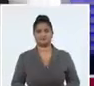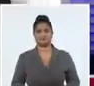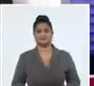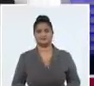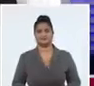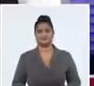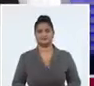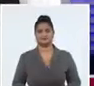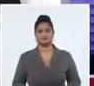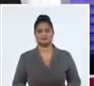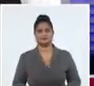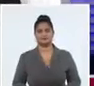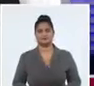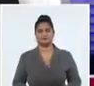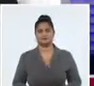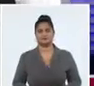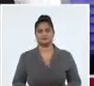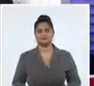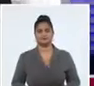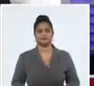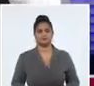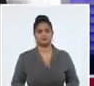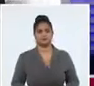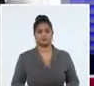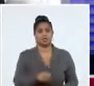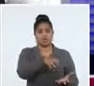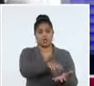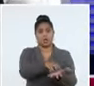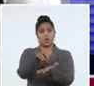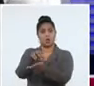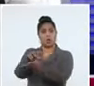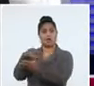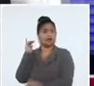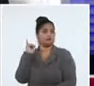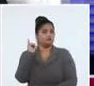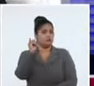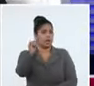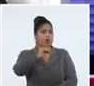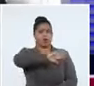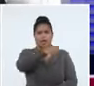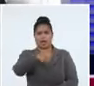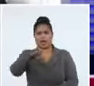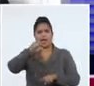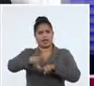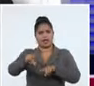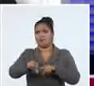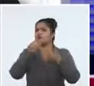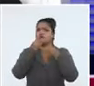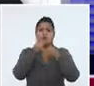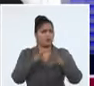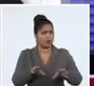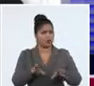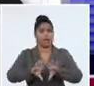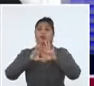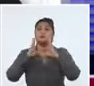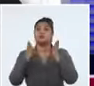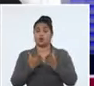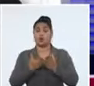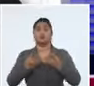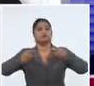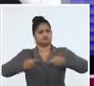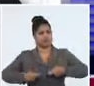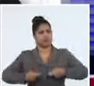A todas las comunidades cubanas, hasta las más intrincadas, han llegado nuestras vacunas y reiteramos, ya el